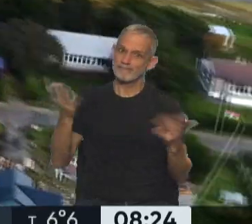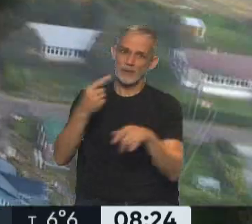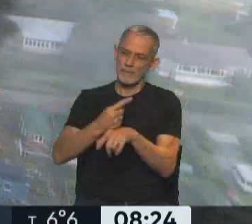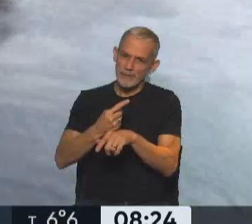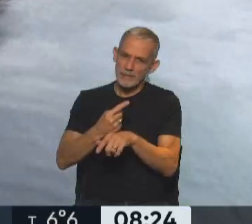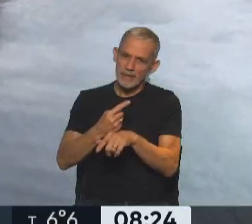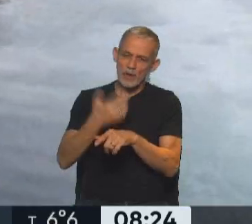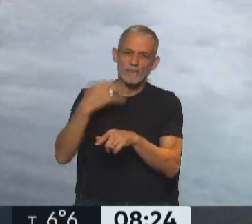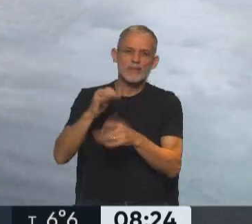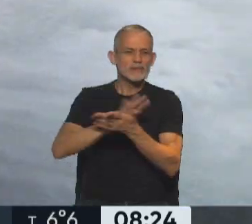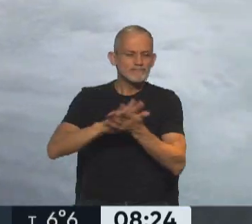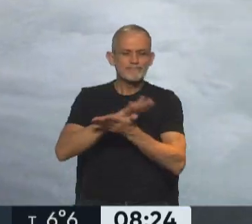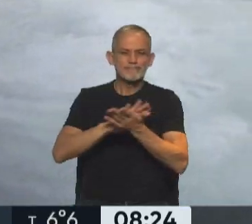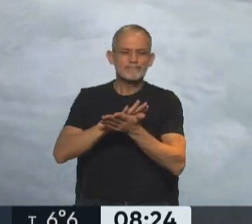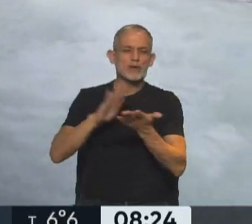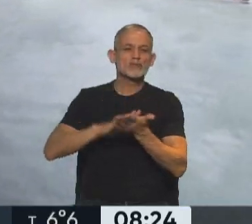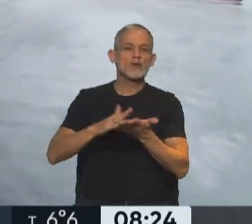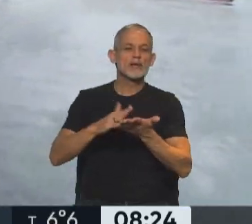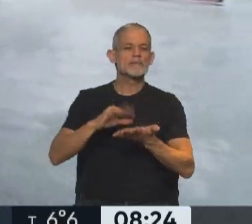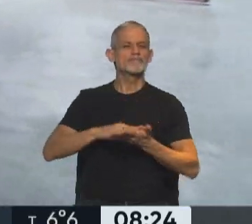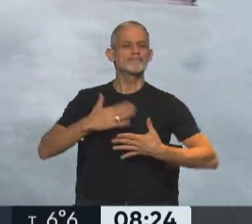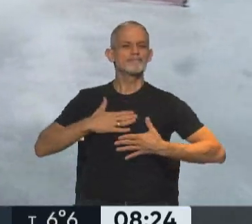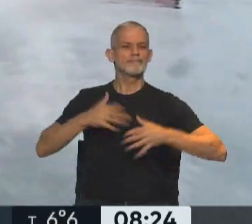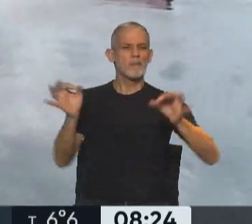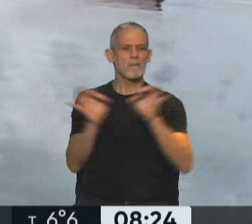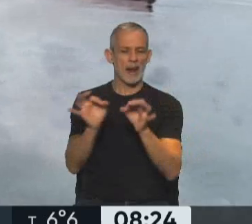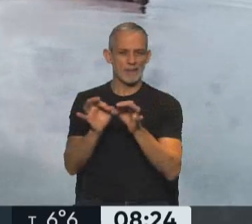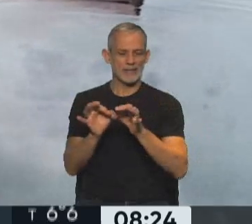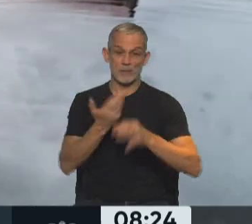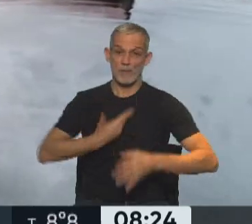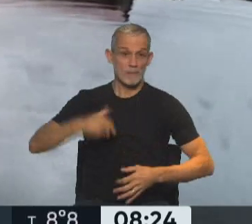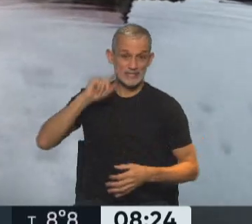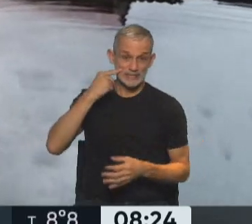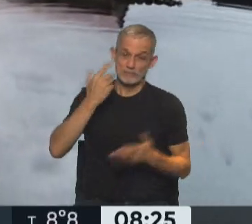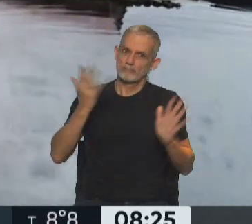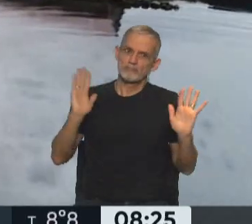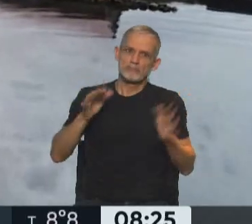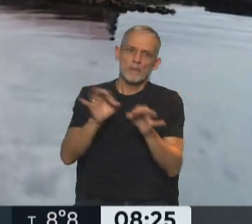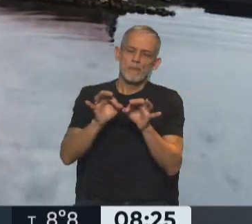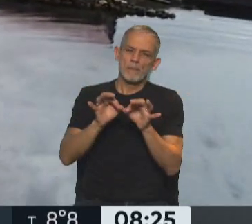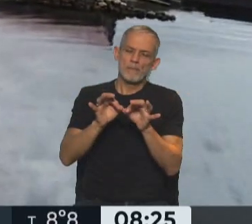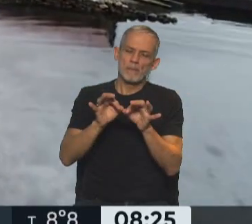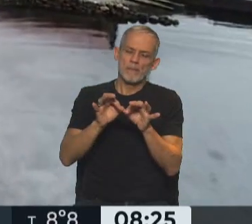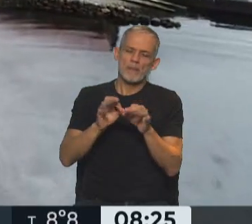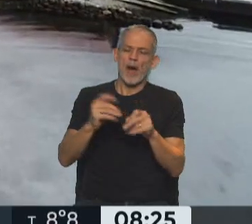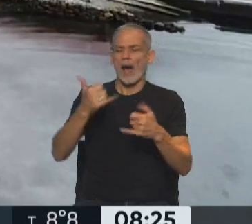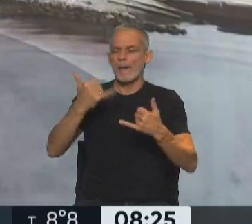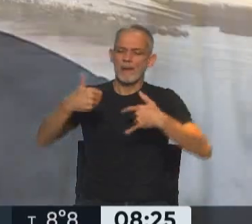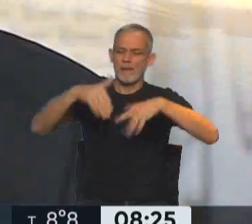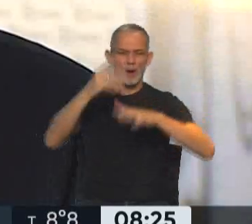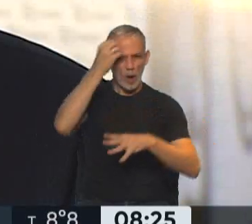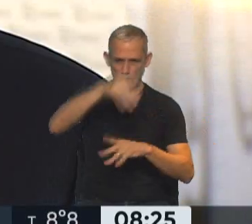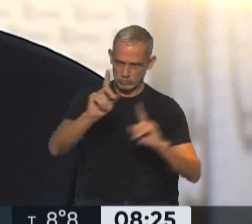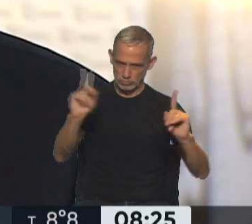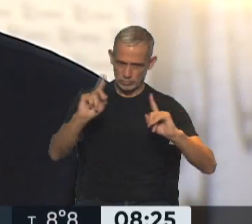tengamos resuelta la cuestión de la soberanía de nuestras islas porque para el presidente no la causa de malvinas no se puede banalizar mucho menos olvidar